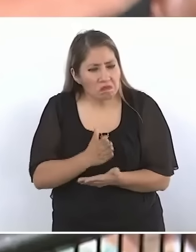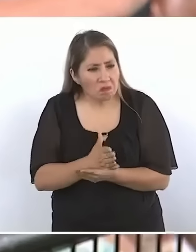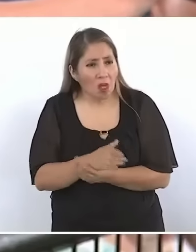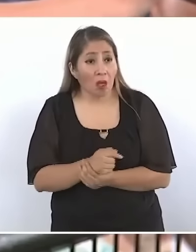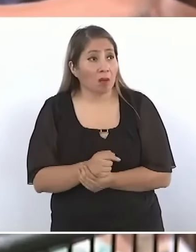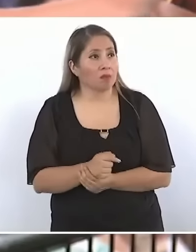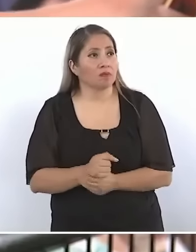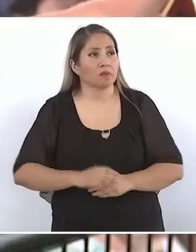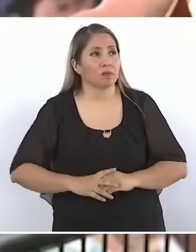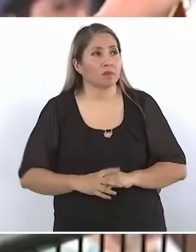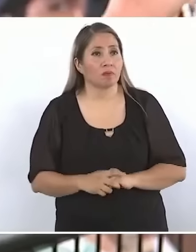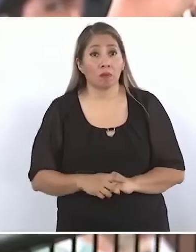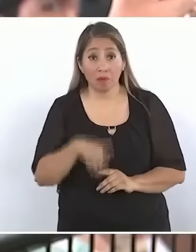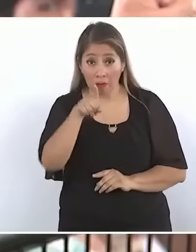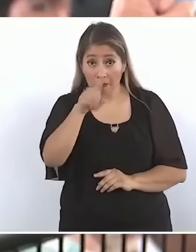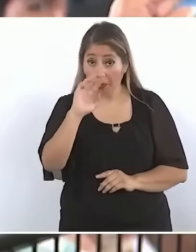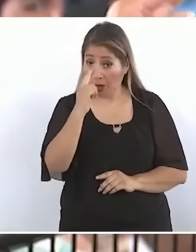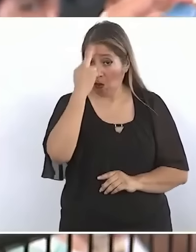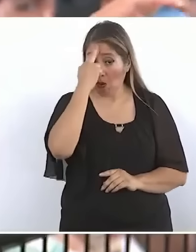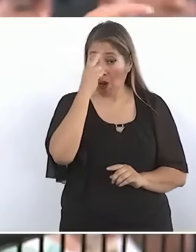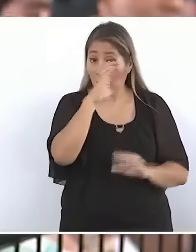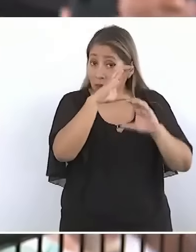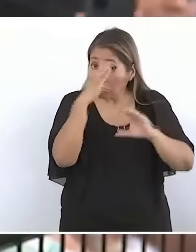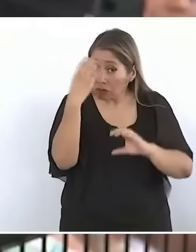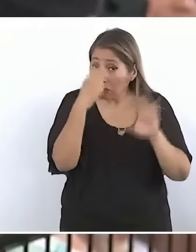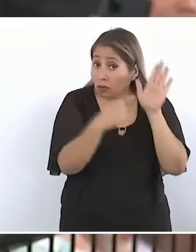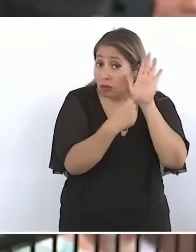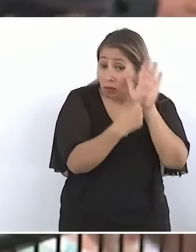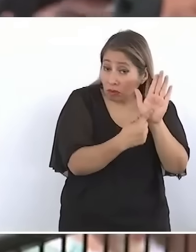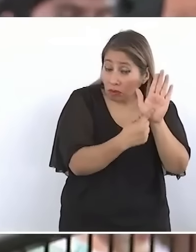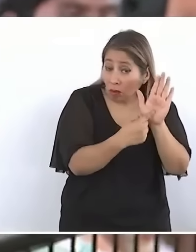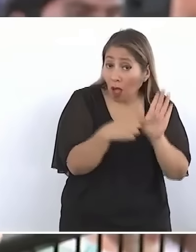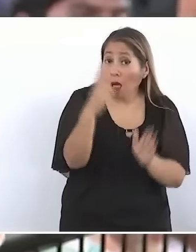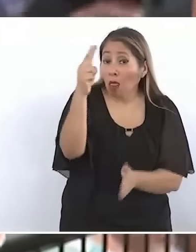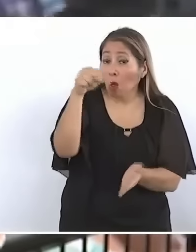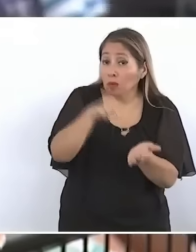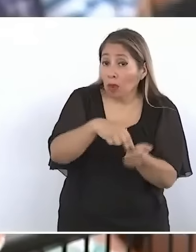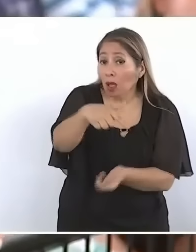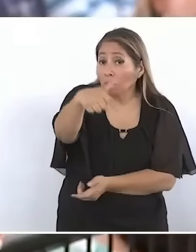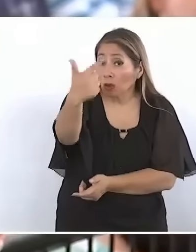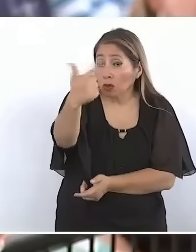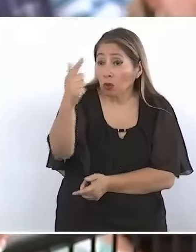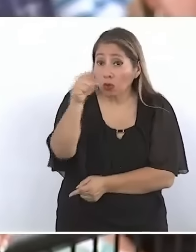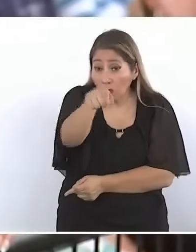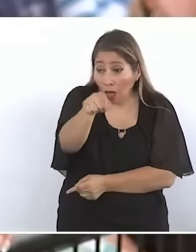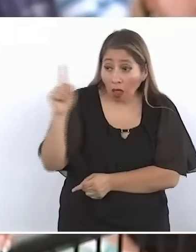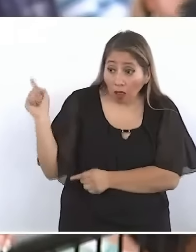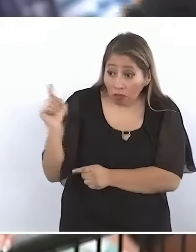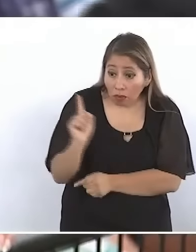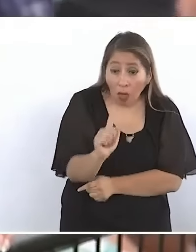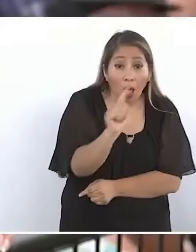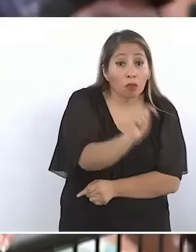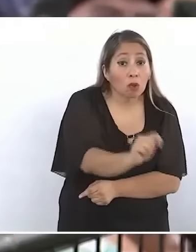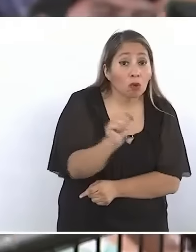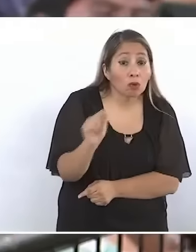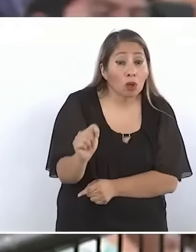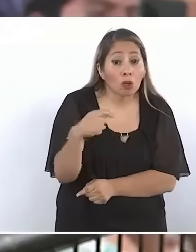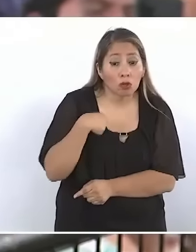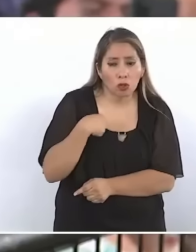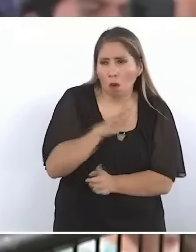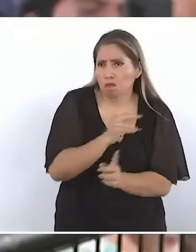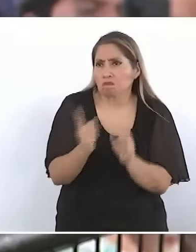foto del 2012, que llegué a la ciudad de Torreón, donde